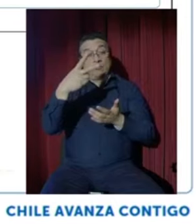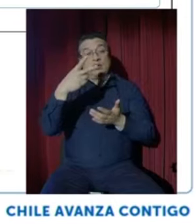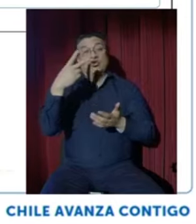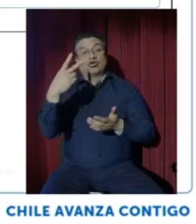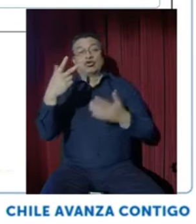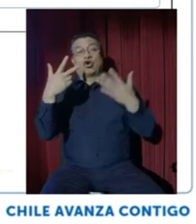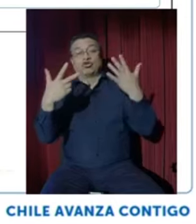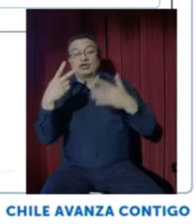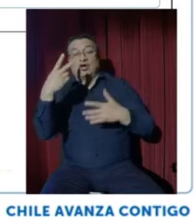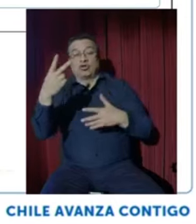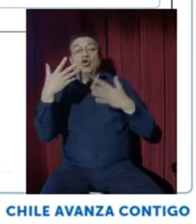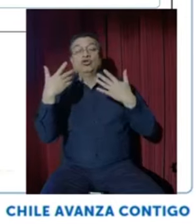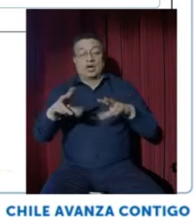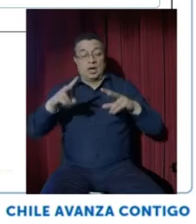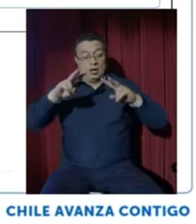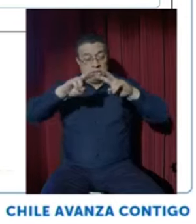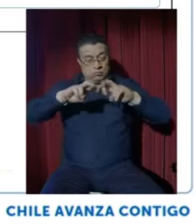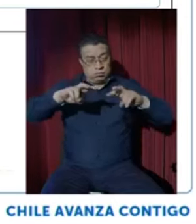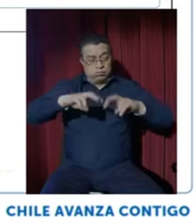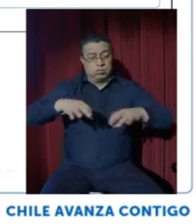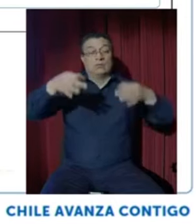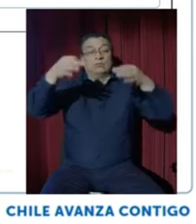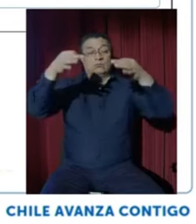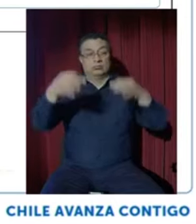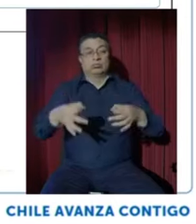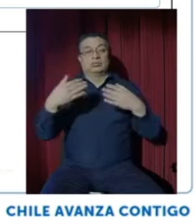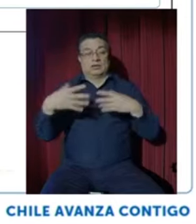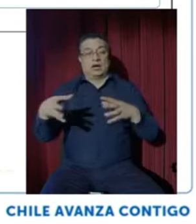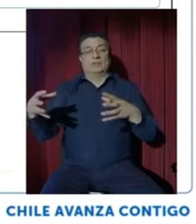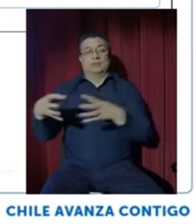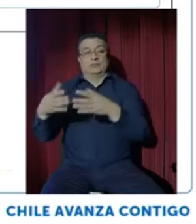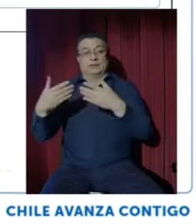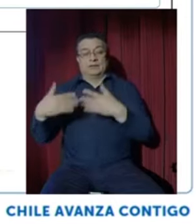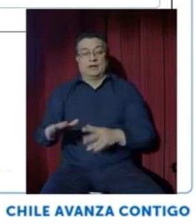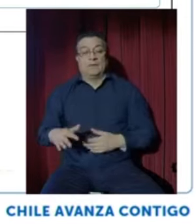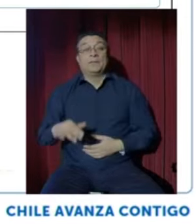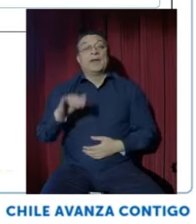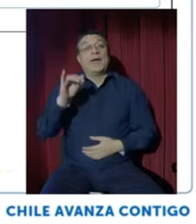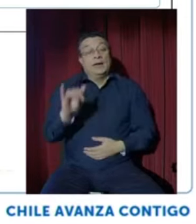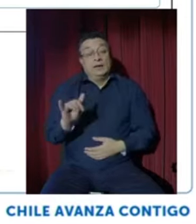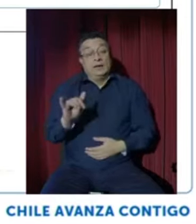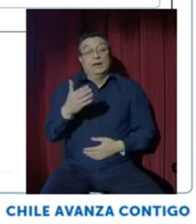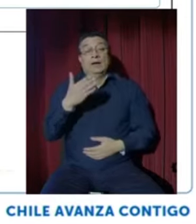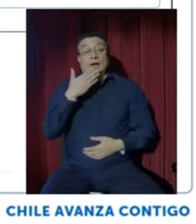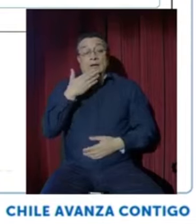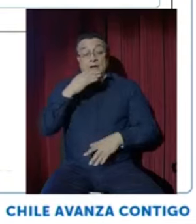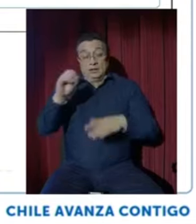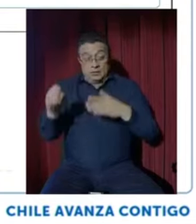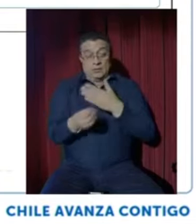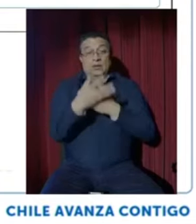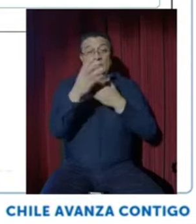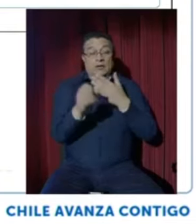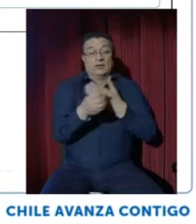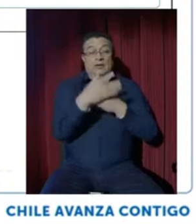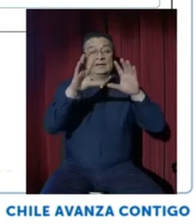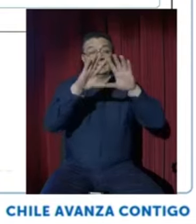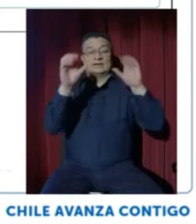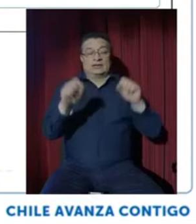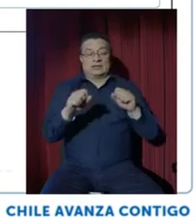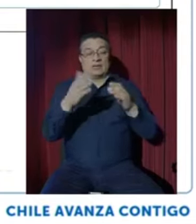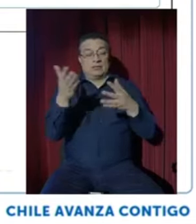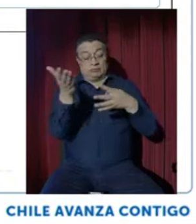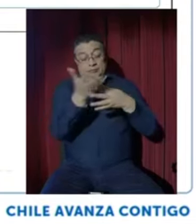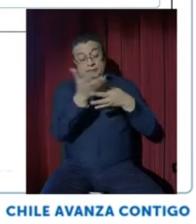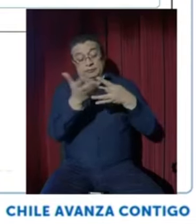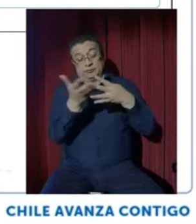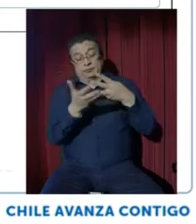sean investigados eh formalmente por estas unidades y por cierto la actualización del sistema de clasificación de causa